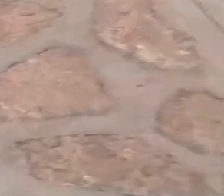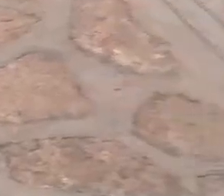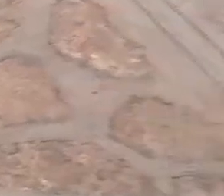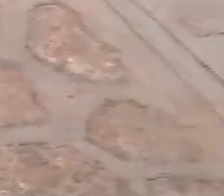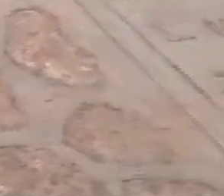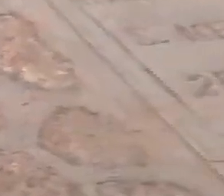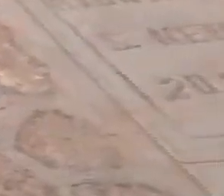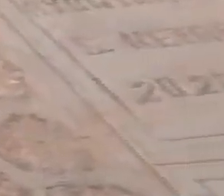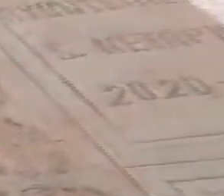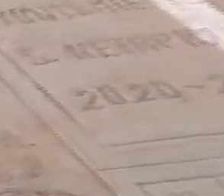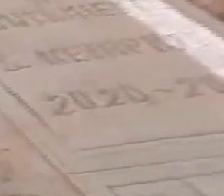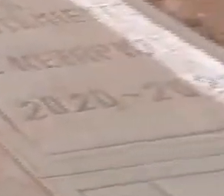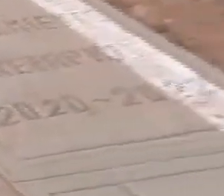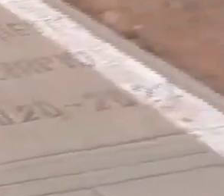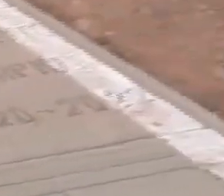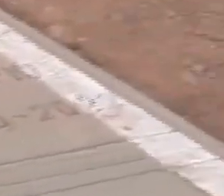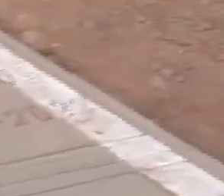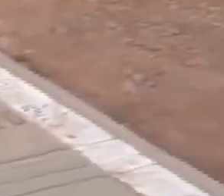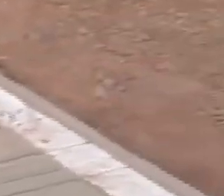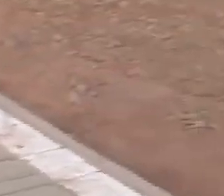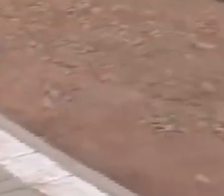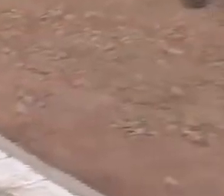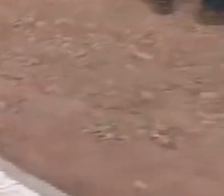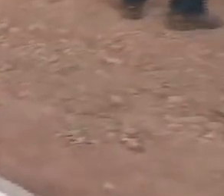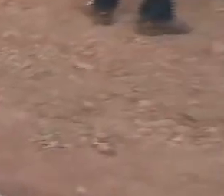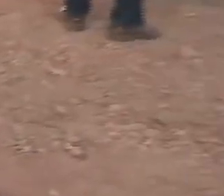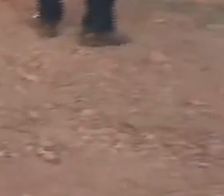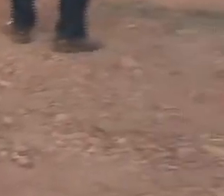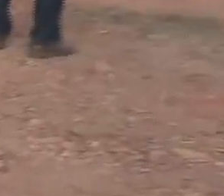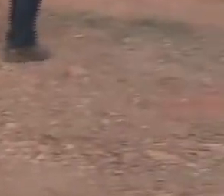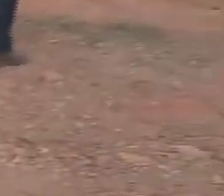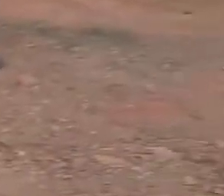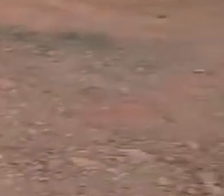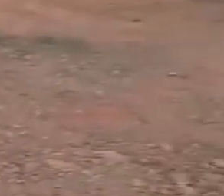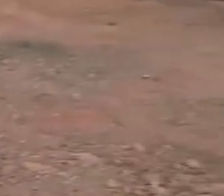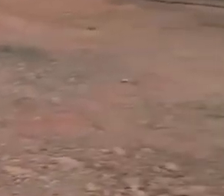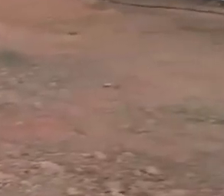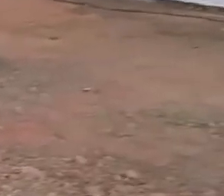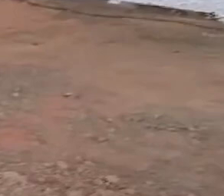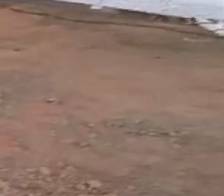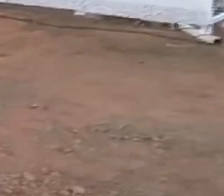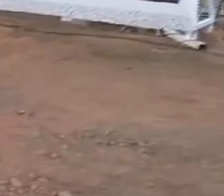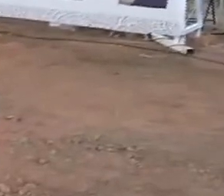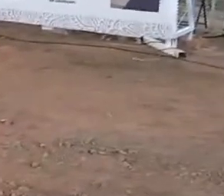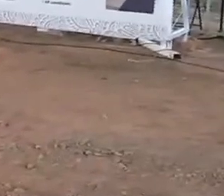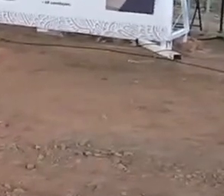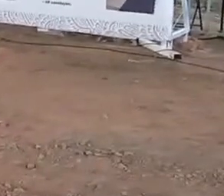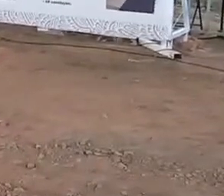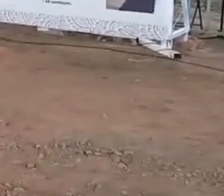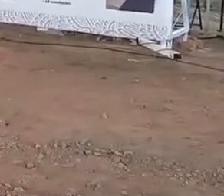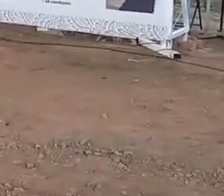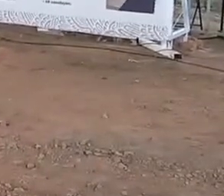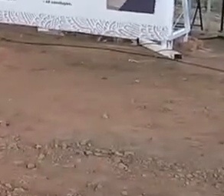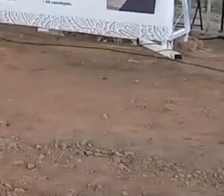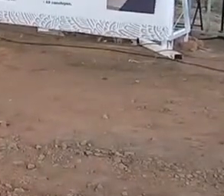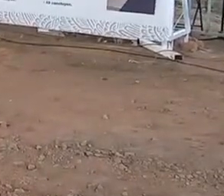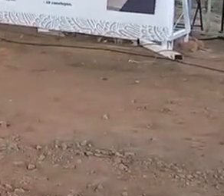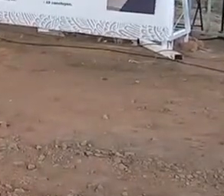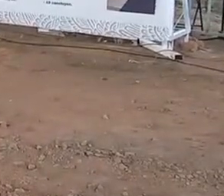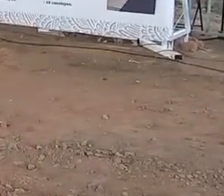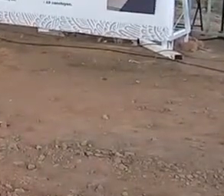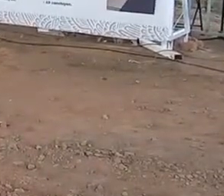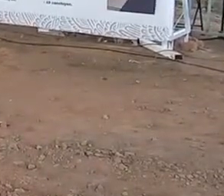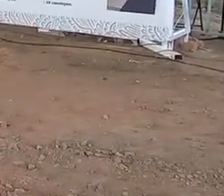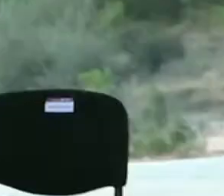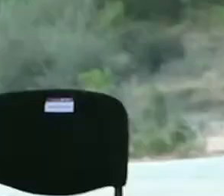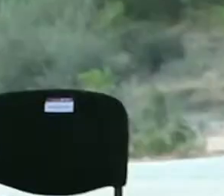Dentro de unos 10 días se cumplen 2 años de que usted dio inicio, se dio el arranque a este importantísimo programa